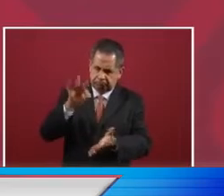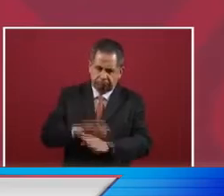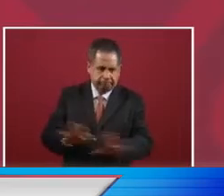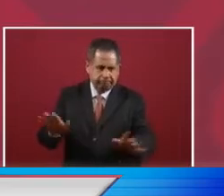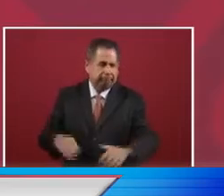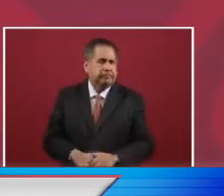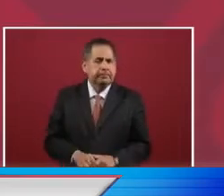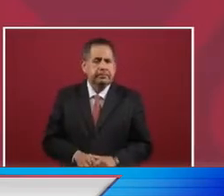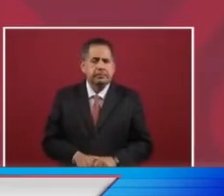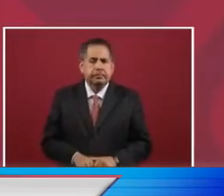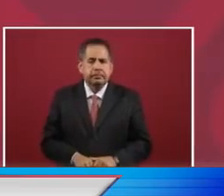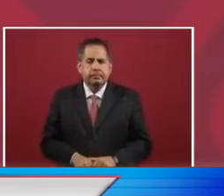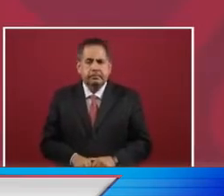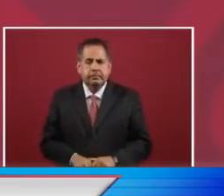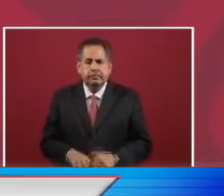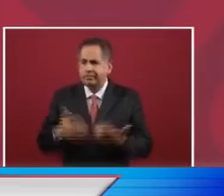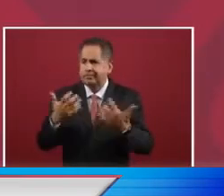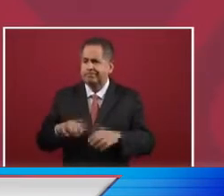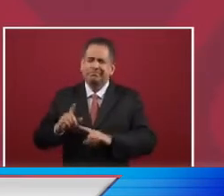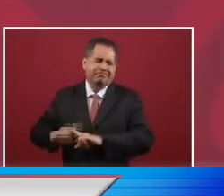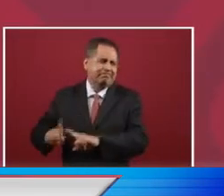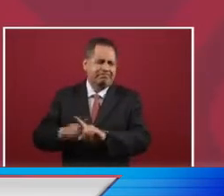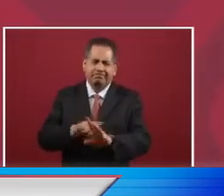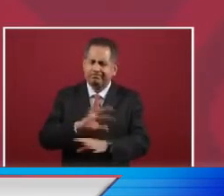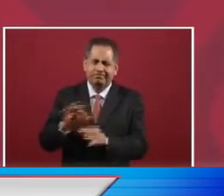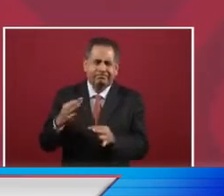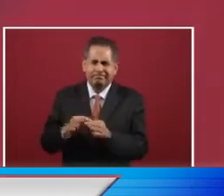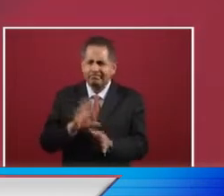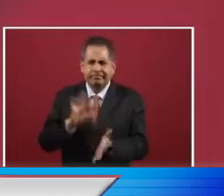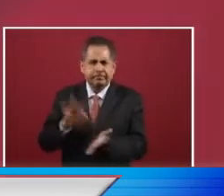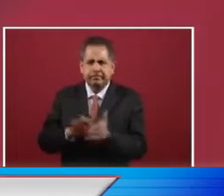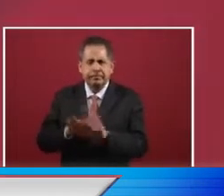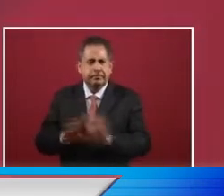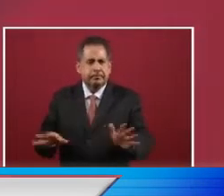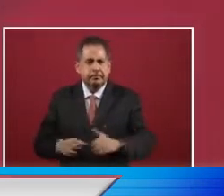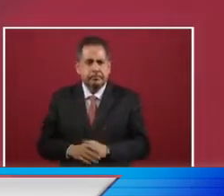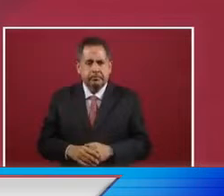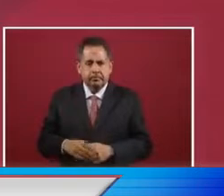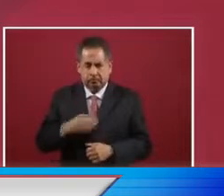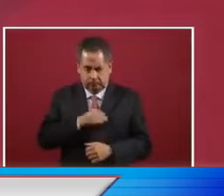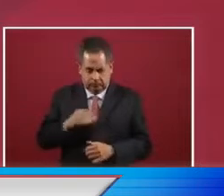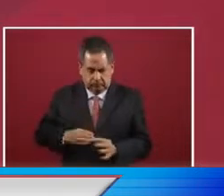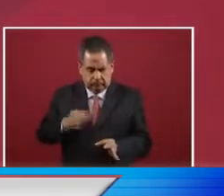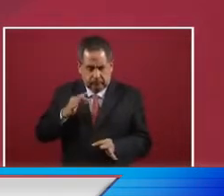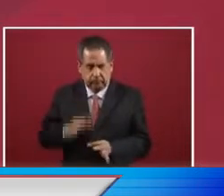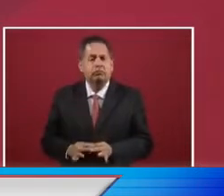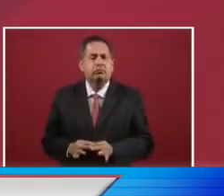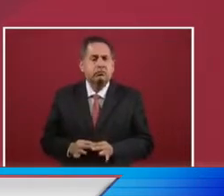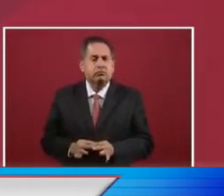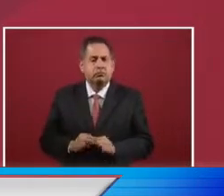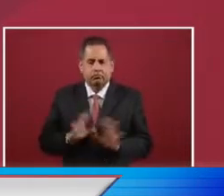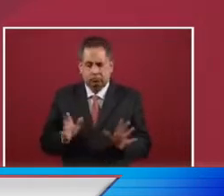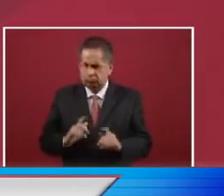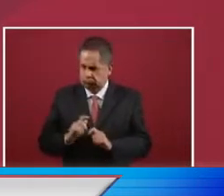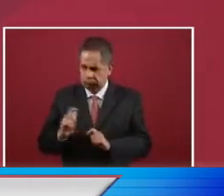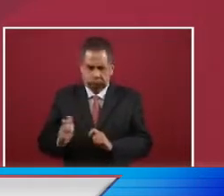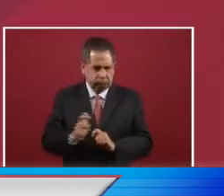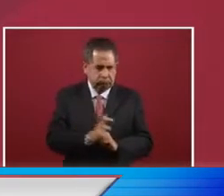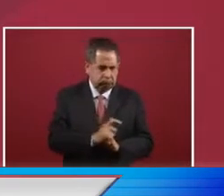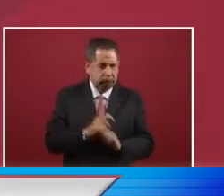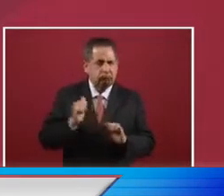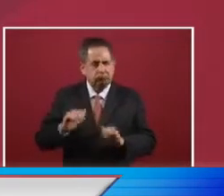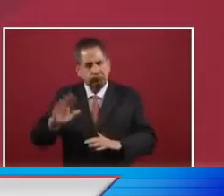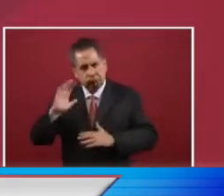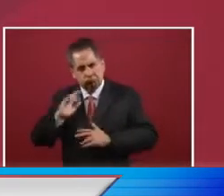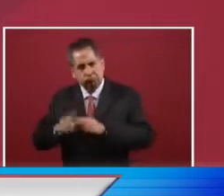ningún inversionista, y no quedará a deber ni un peso a los constructores. Todo esto se logró sin acudir a instancias legales. Todo se realizó por medio